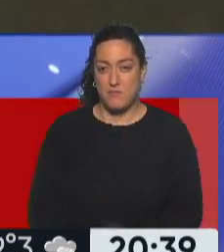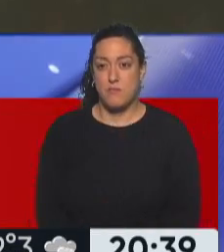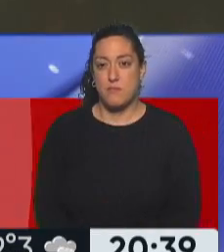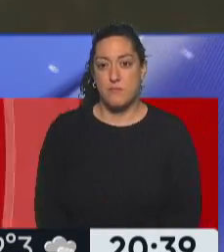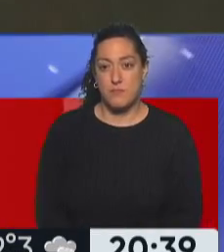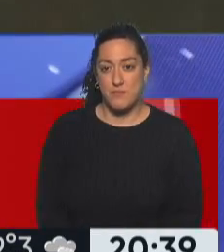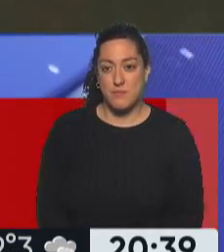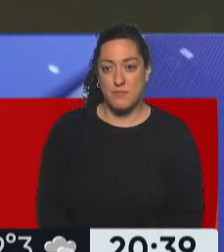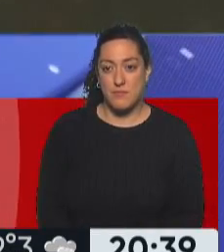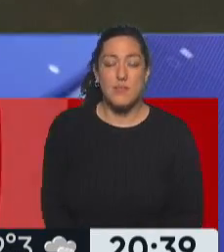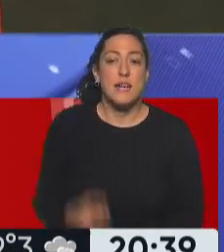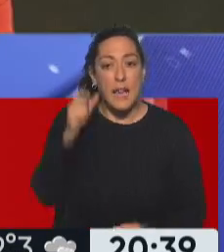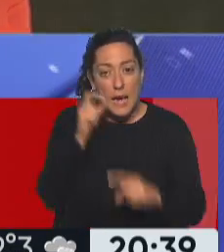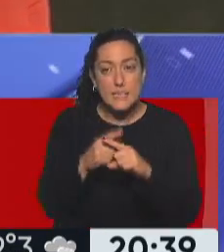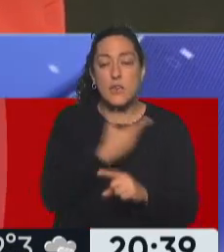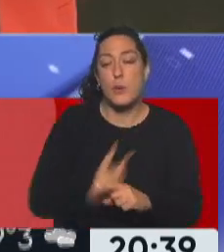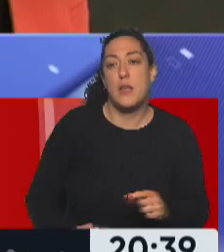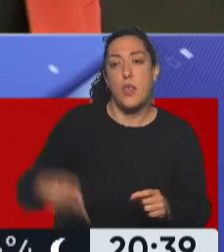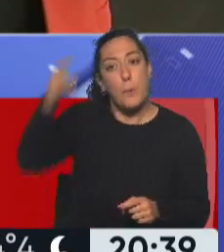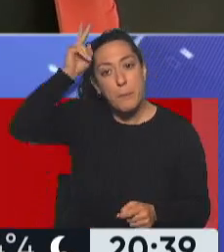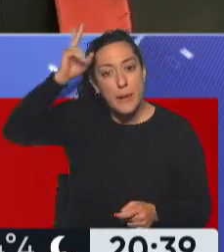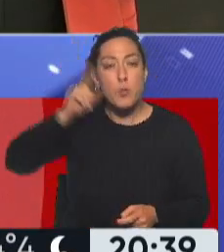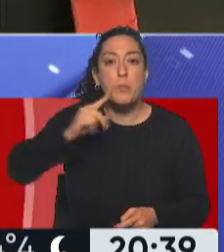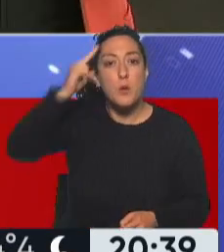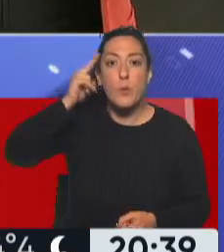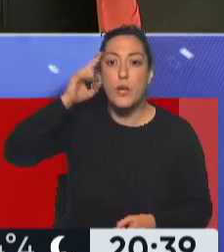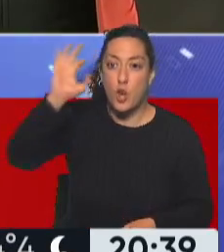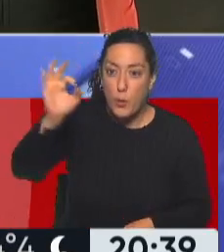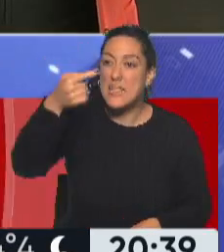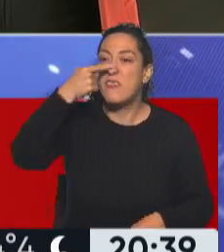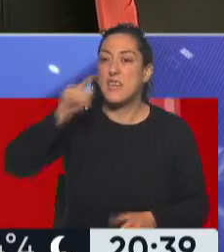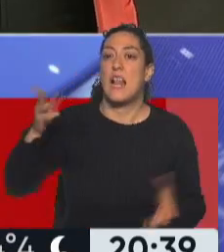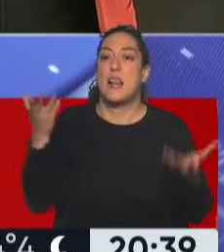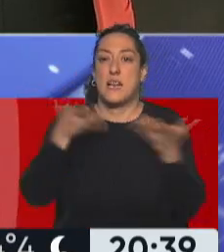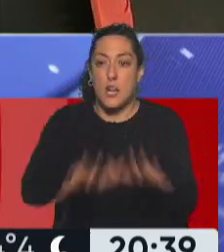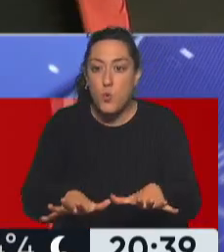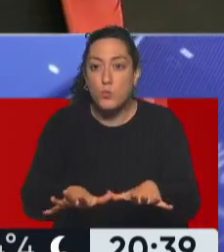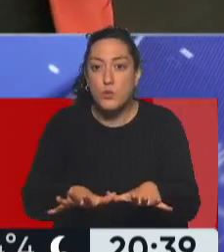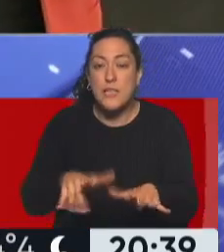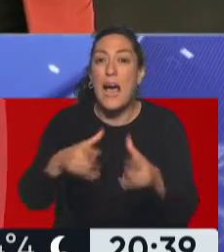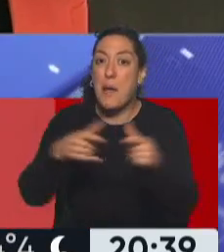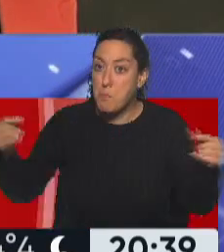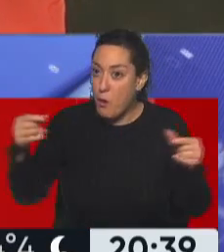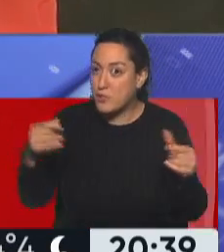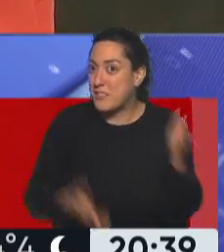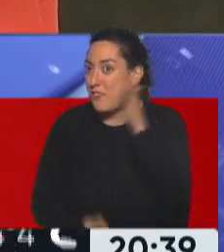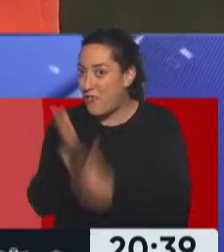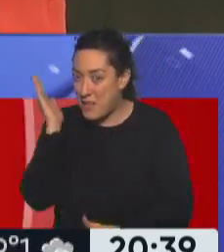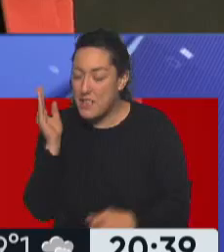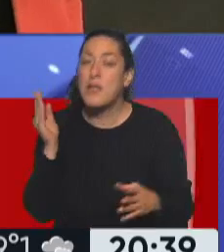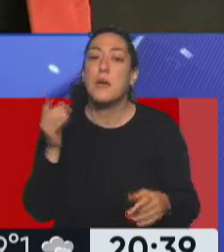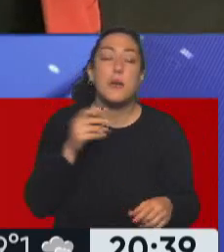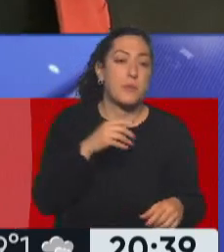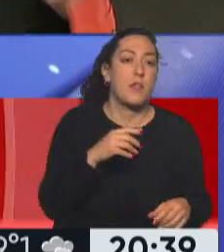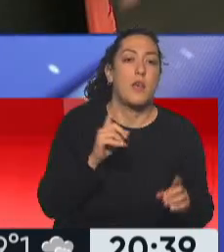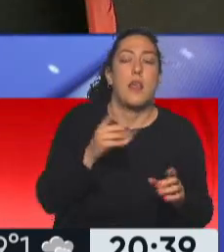que gobernó en Perú en los 90, que se termina yendo y renunciando desde Japón, de hecho. Fue primero a Chile,